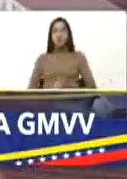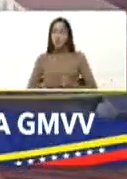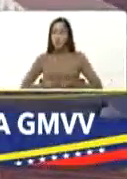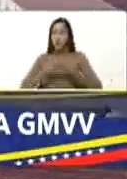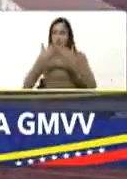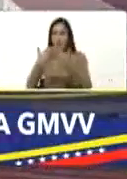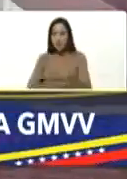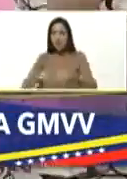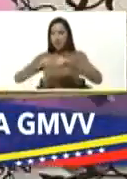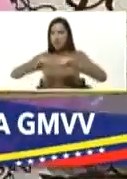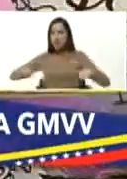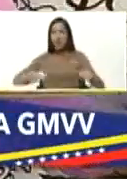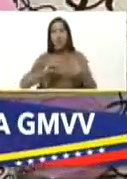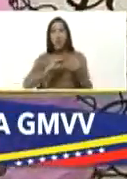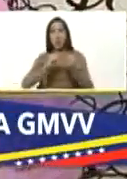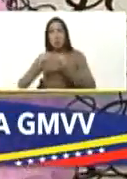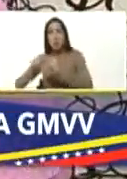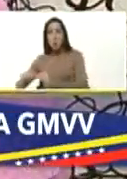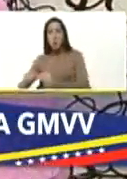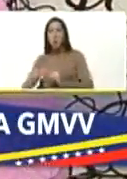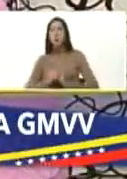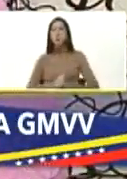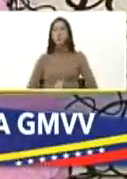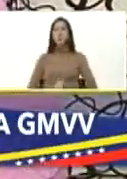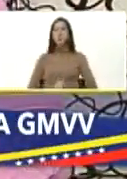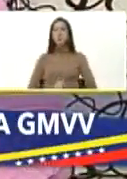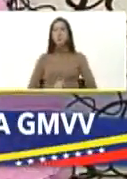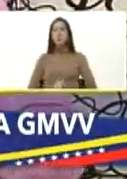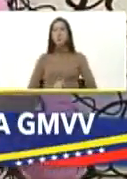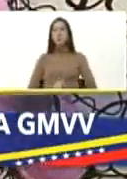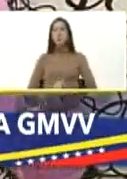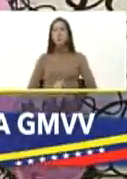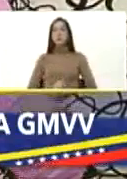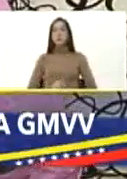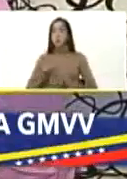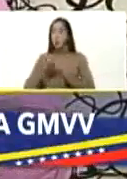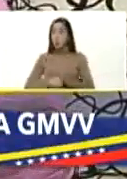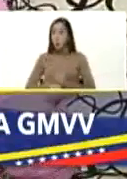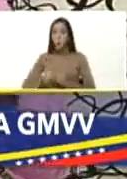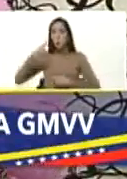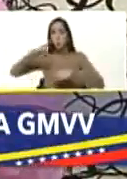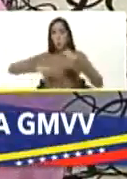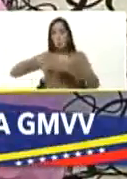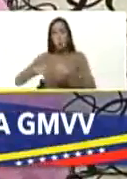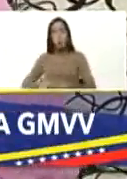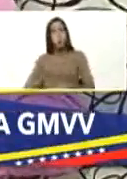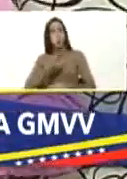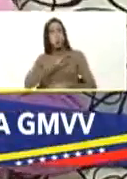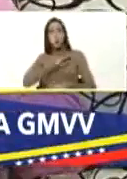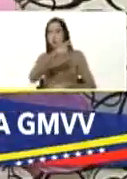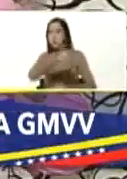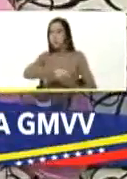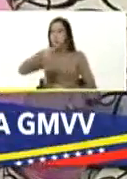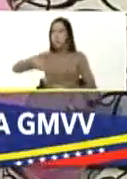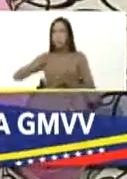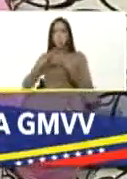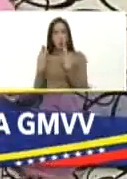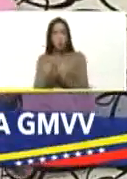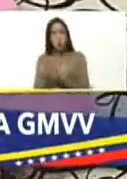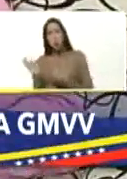entregarle el terreno a las comunidades y pasar a construir con método de autoconstrucción o con una